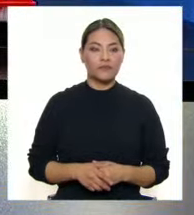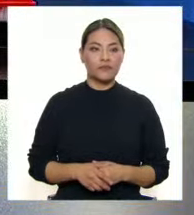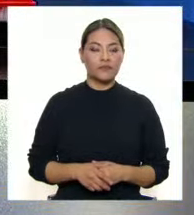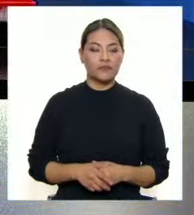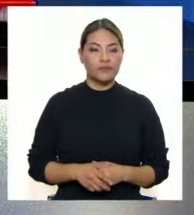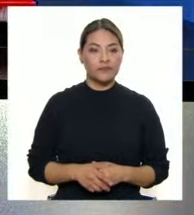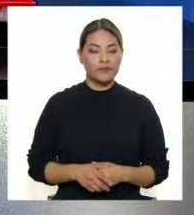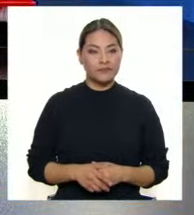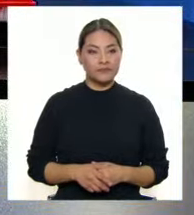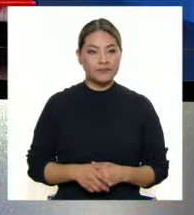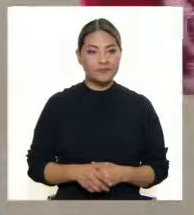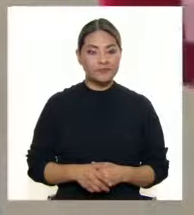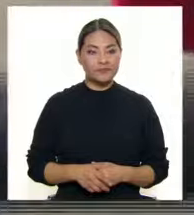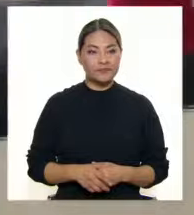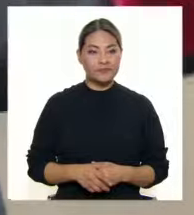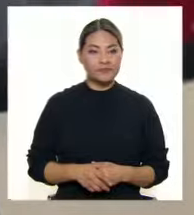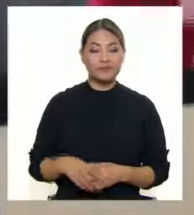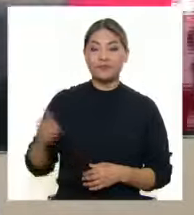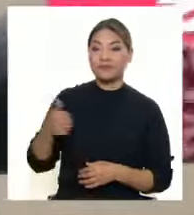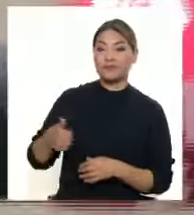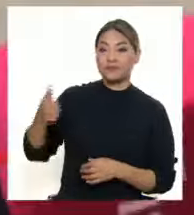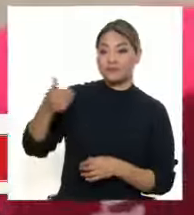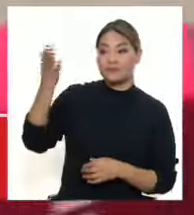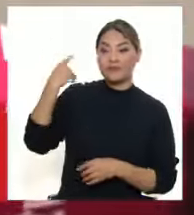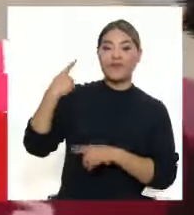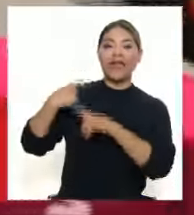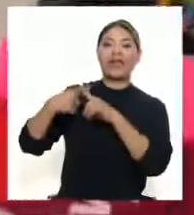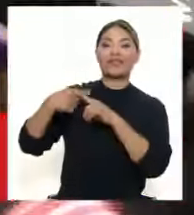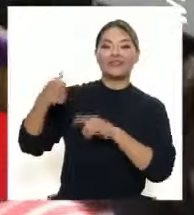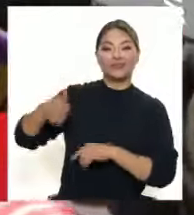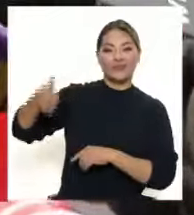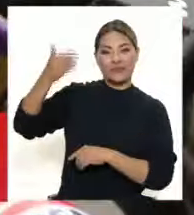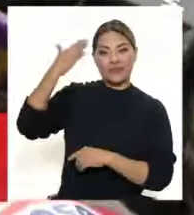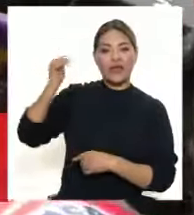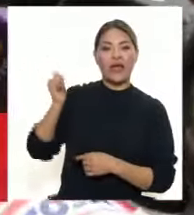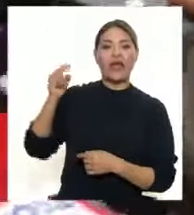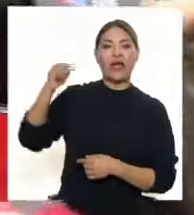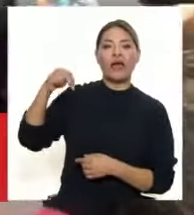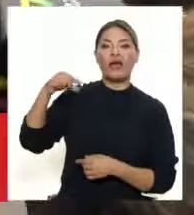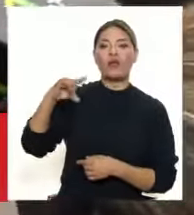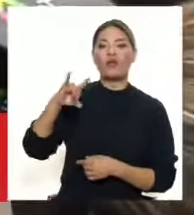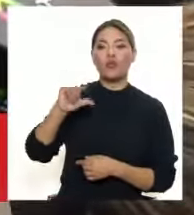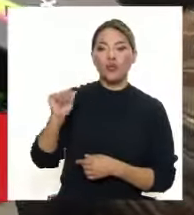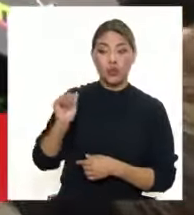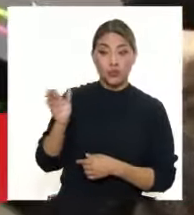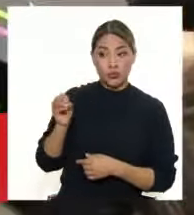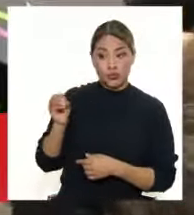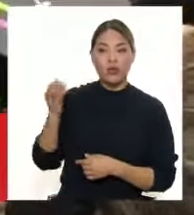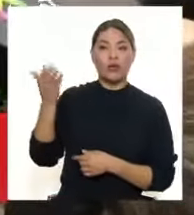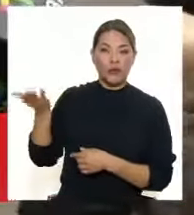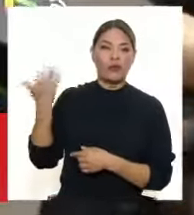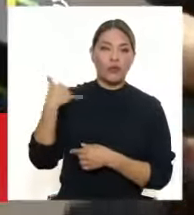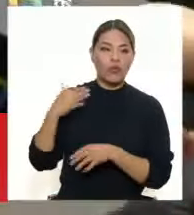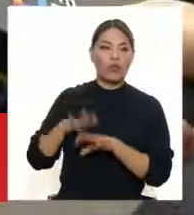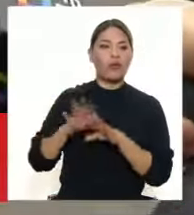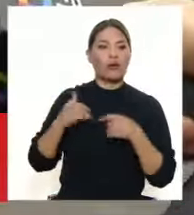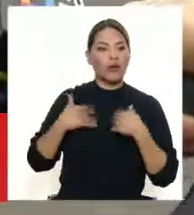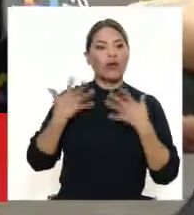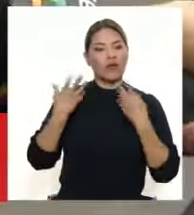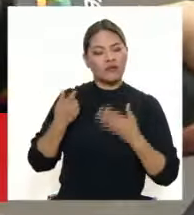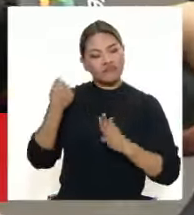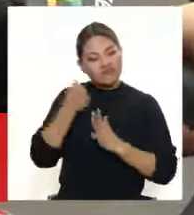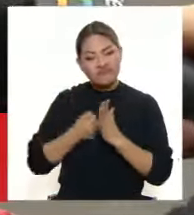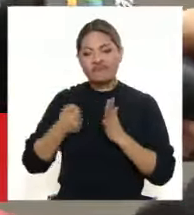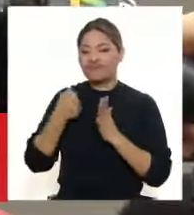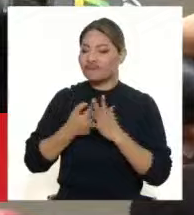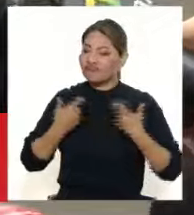8 y 23, el excomandante general de la policía, el general Jorge Angulo Tejada, señaló que seguirá buscando su reincorporación